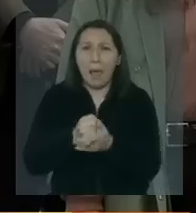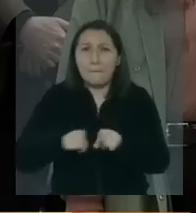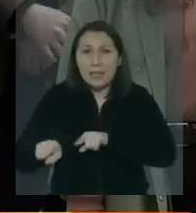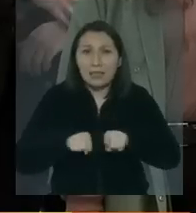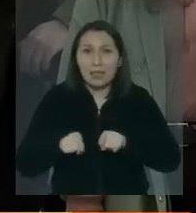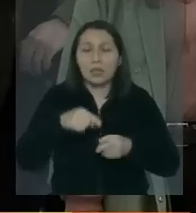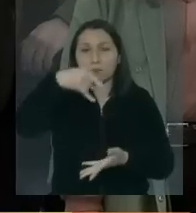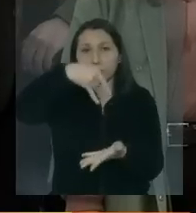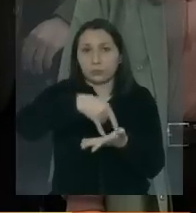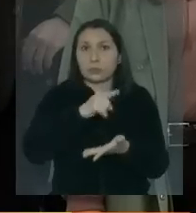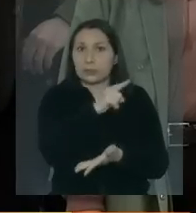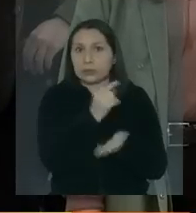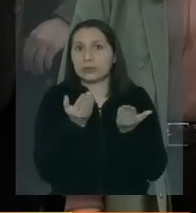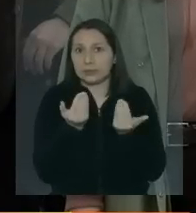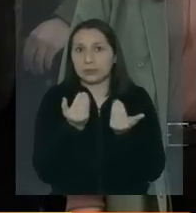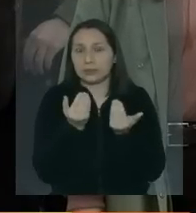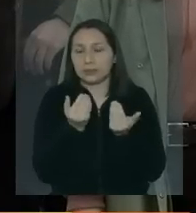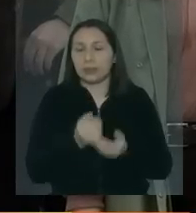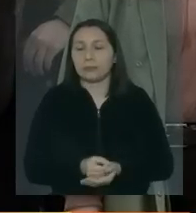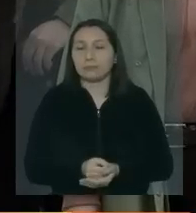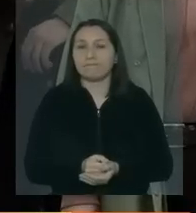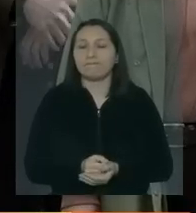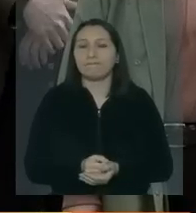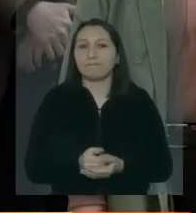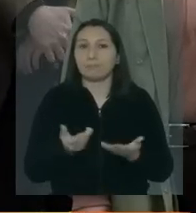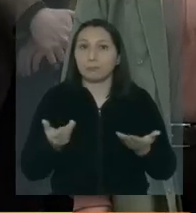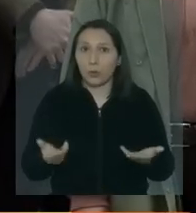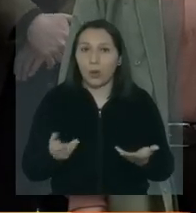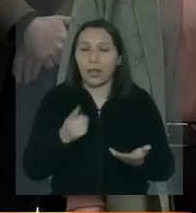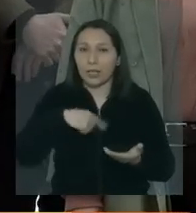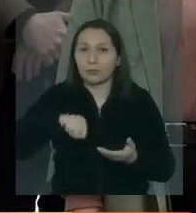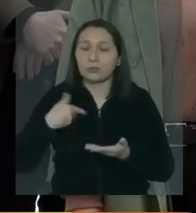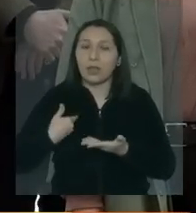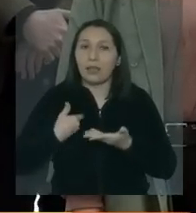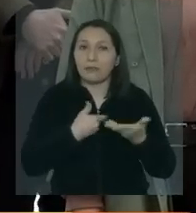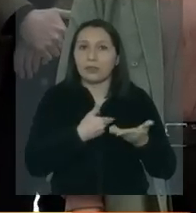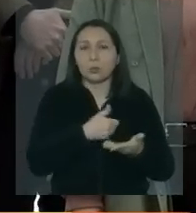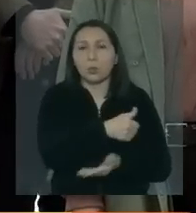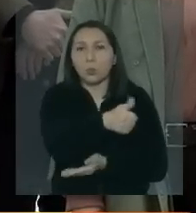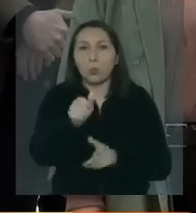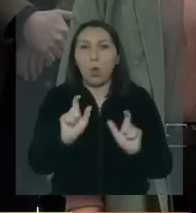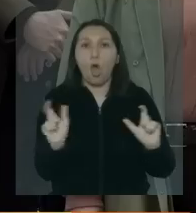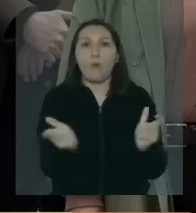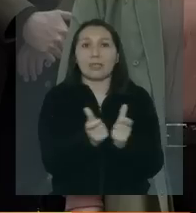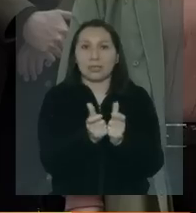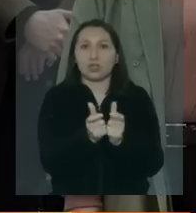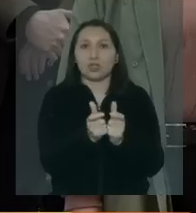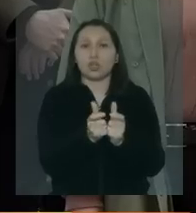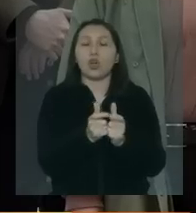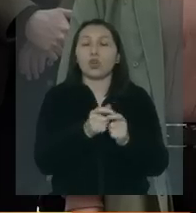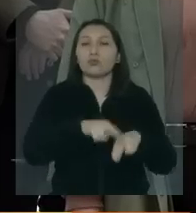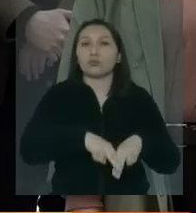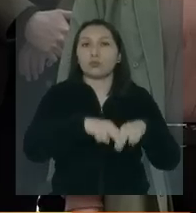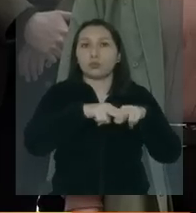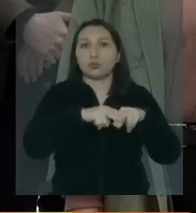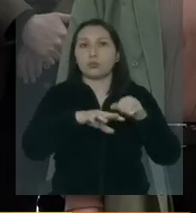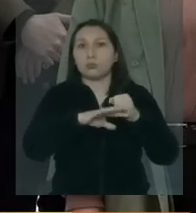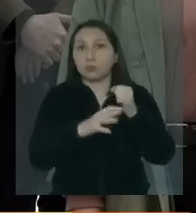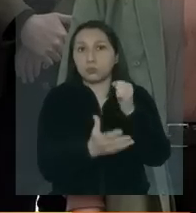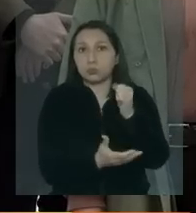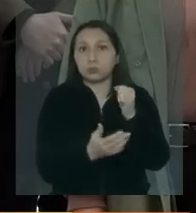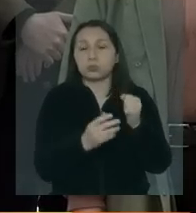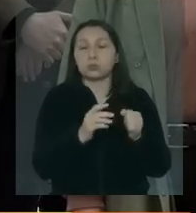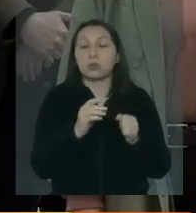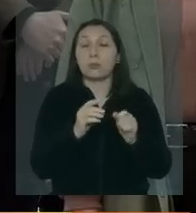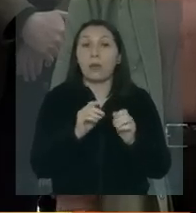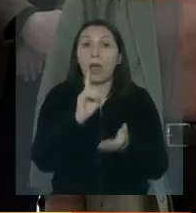el Parlamento. Y por lo tanto, invitamos a toda la Comisión de Hacienda de la Cámara de Diputados,